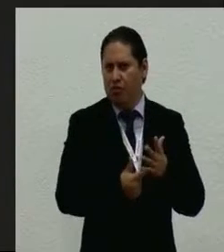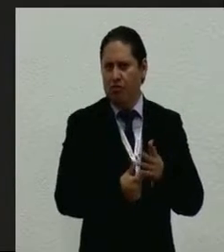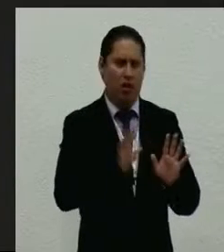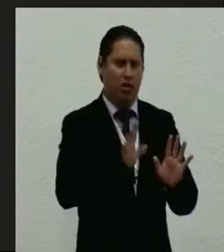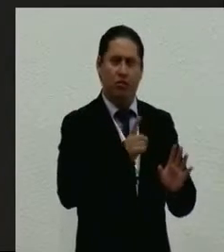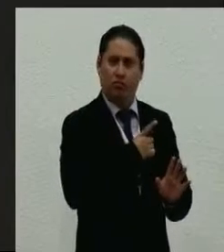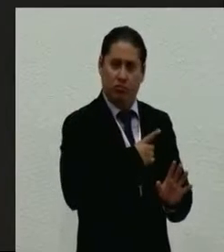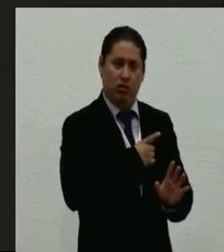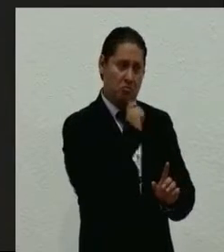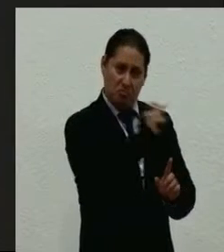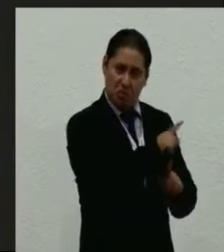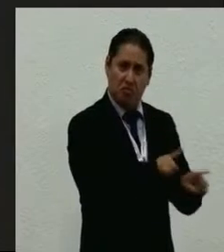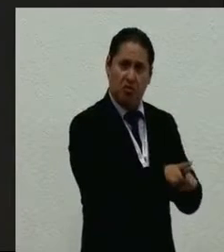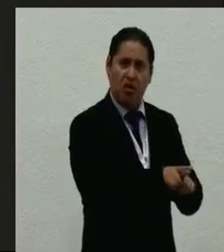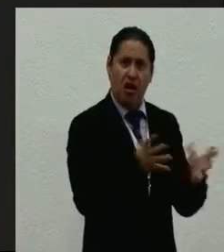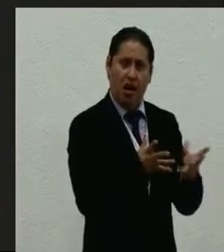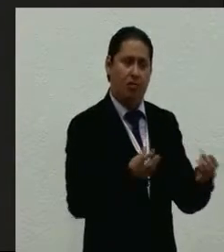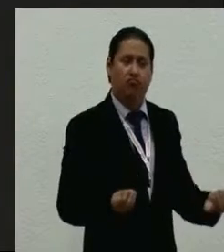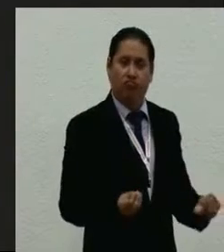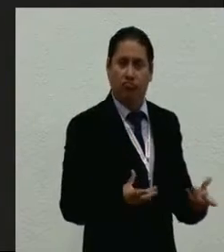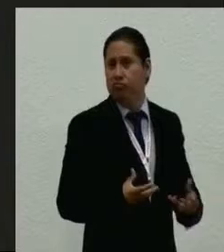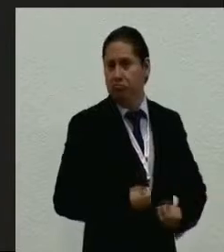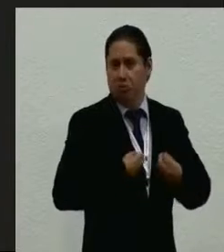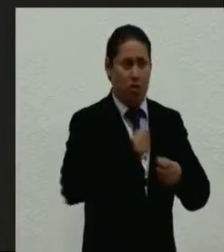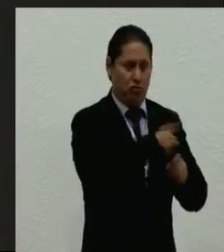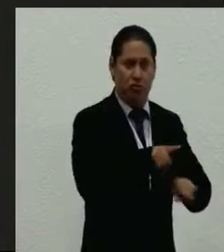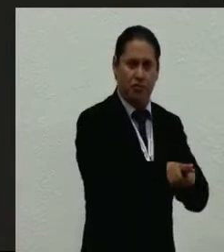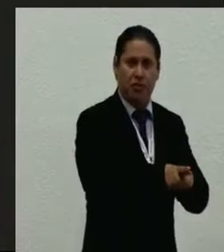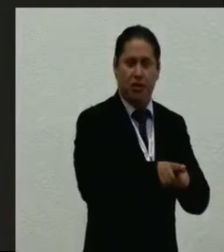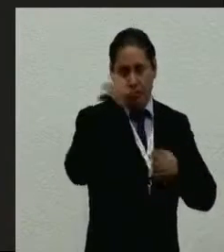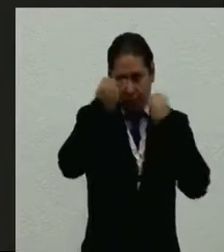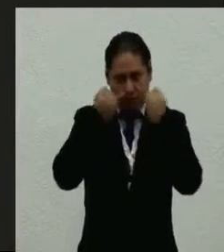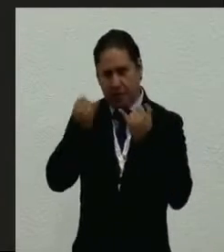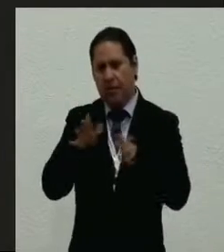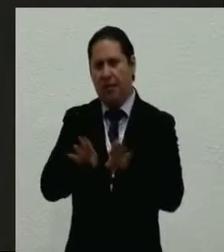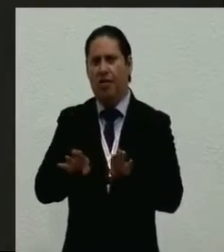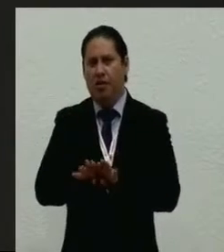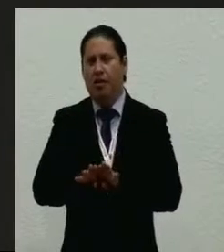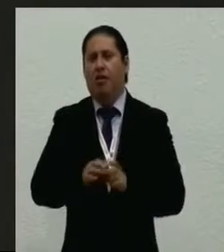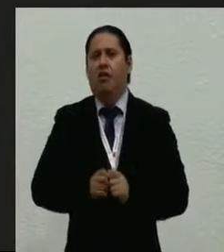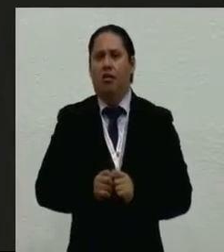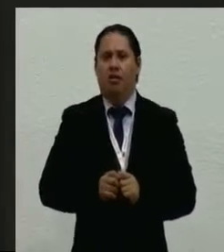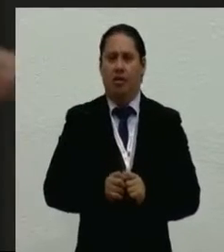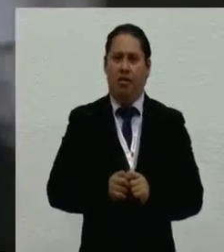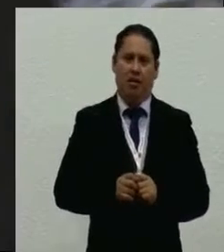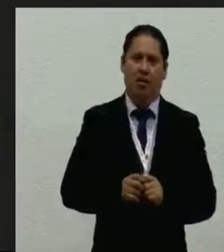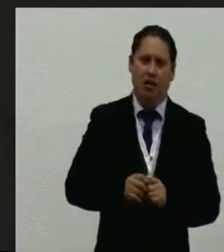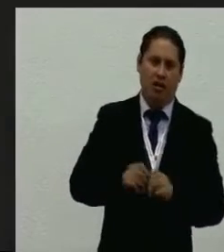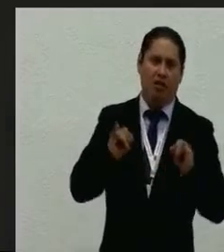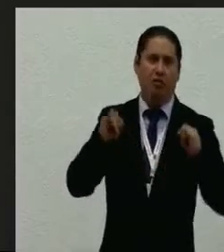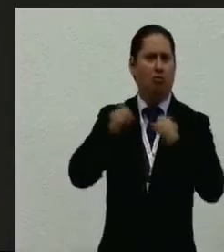administrativo cobra vida en esta parte. Porque no estamos mencionando en la iniciativa a los organismos auxiliares, a